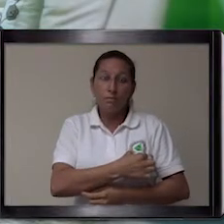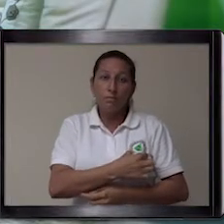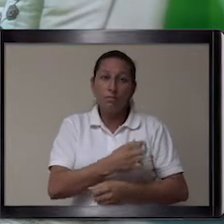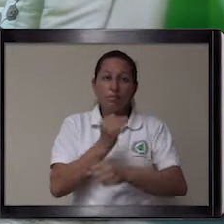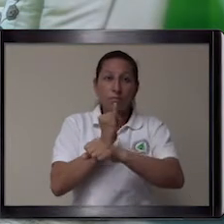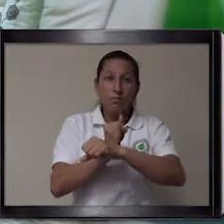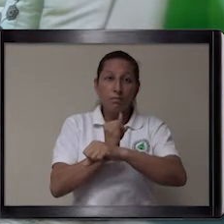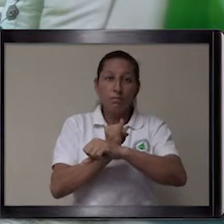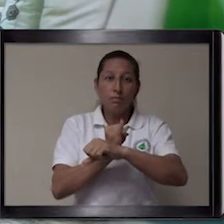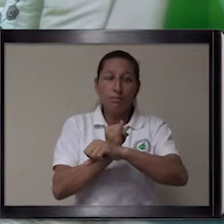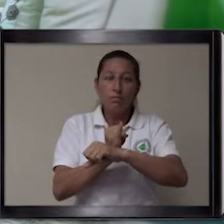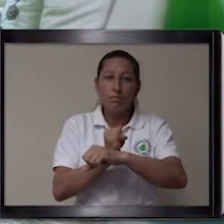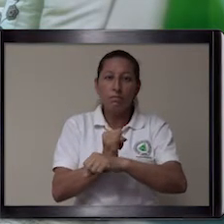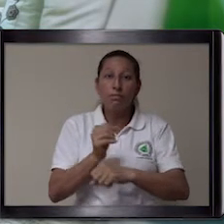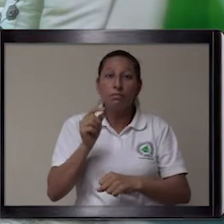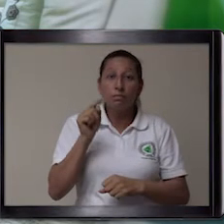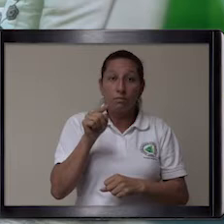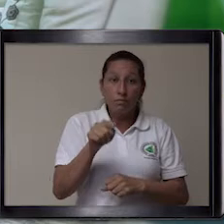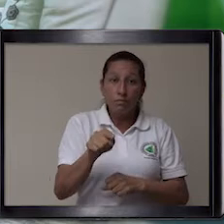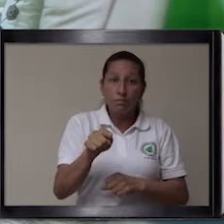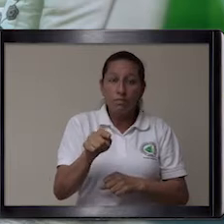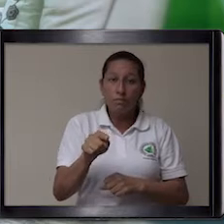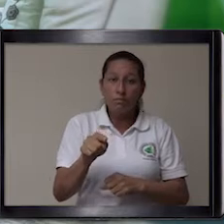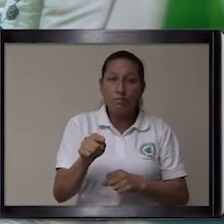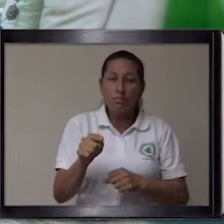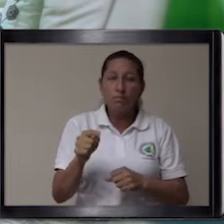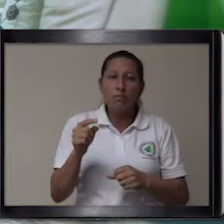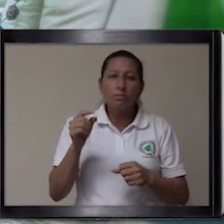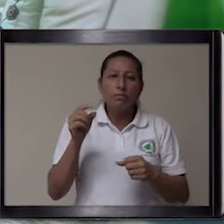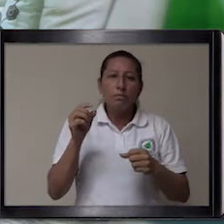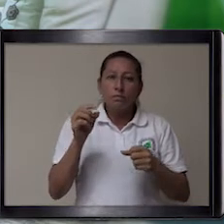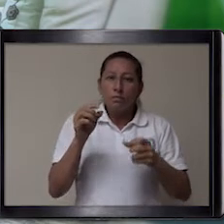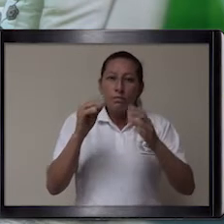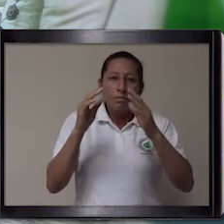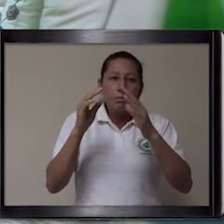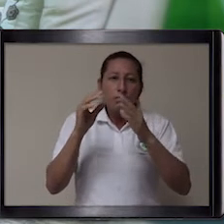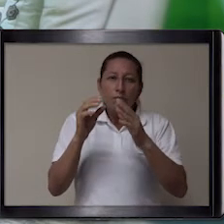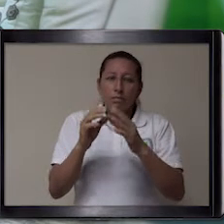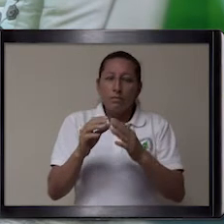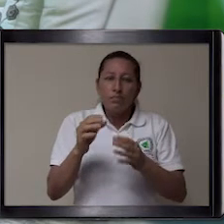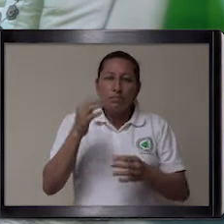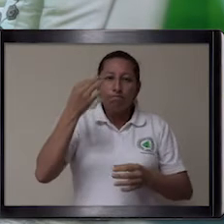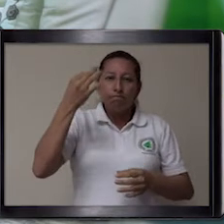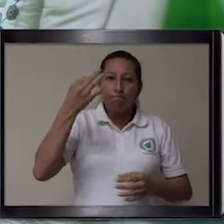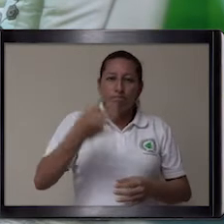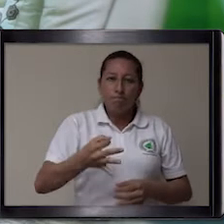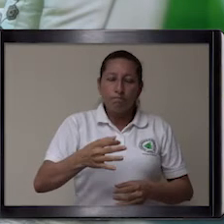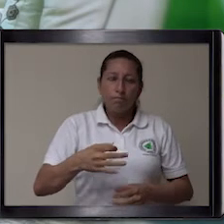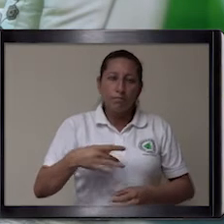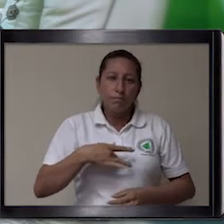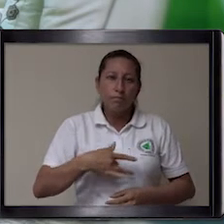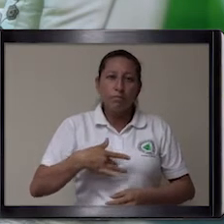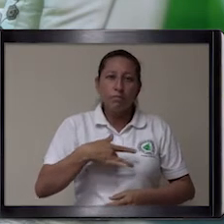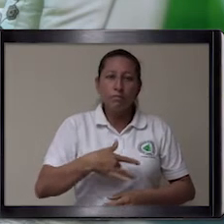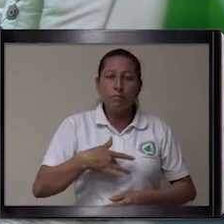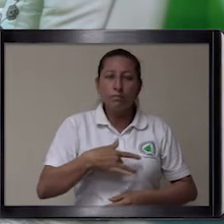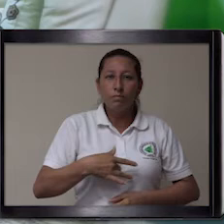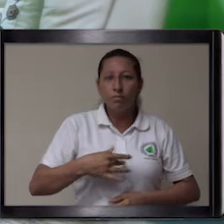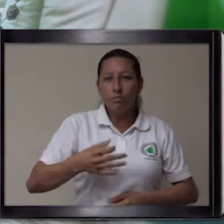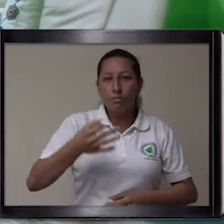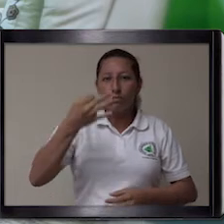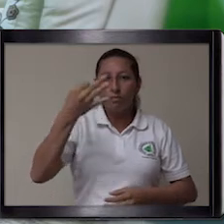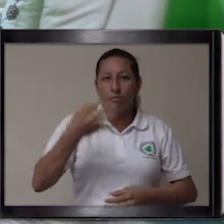críticas. ¿Por qué? Porque son las estructuras que nunca deben ubicarse en un terreno